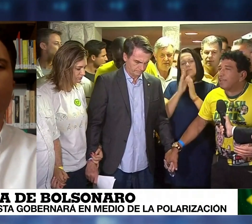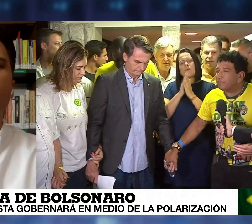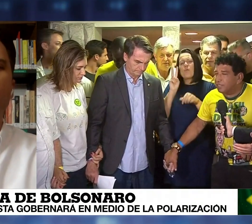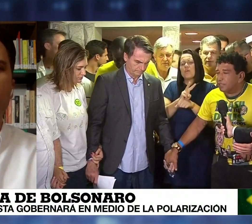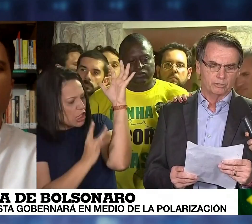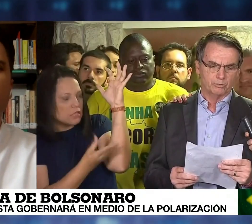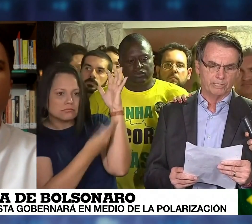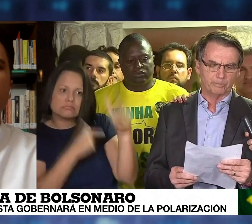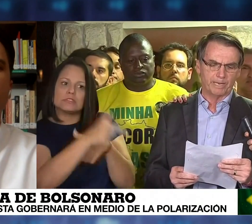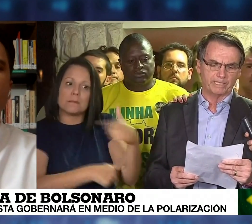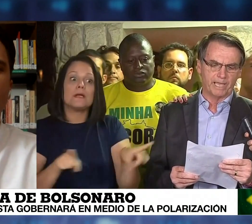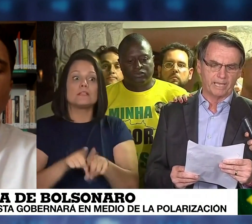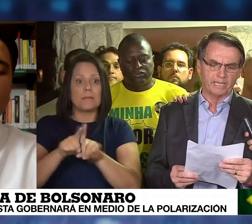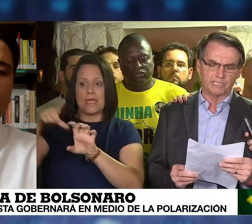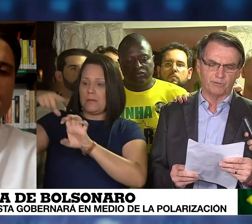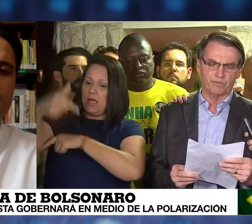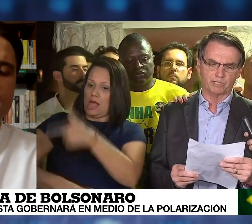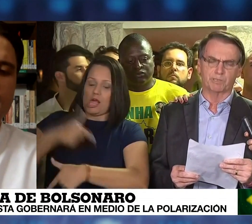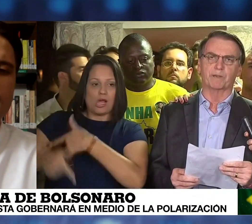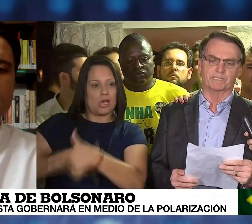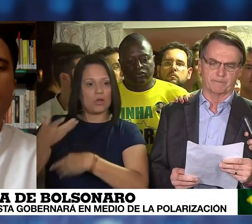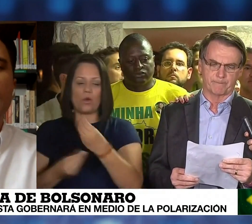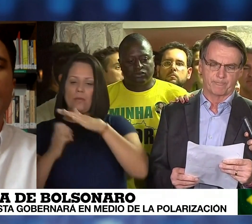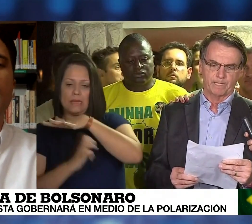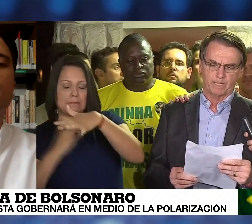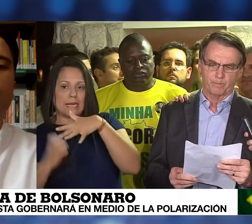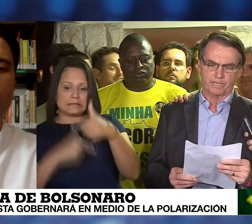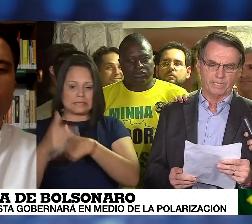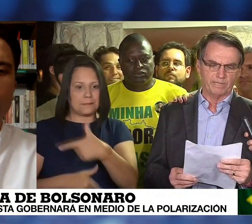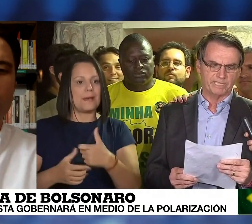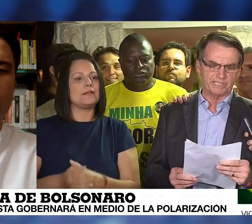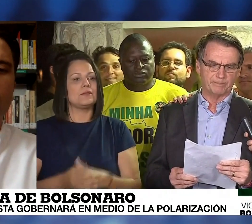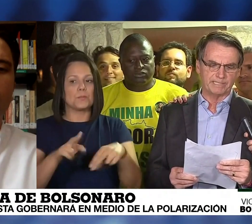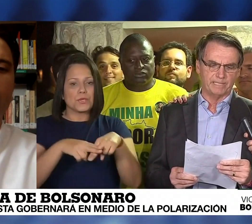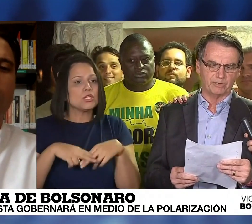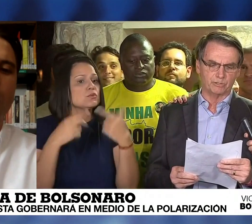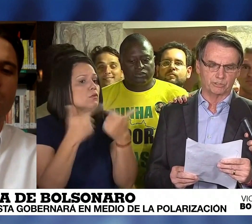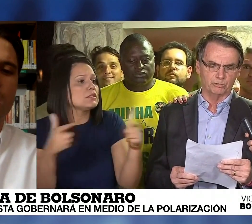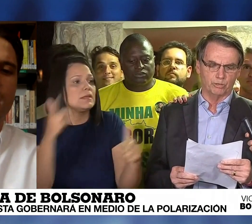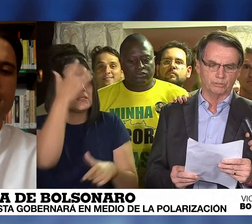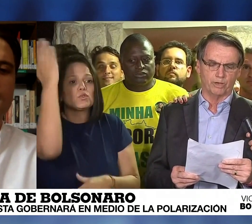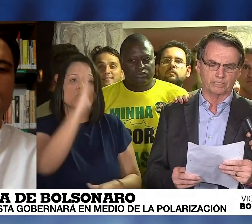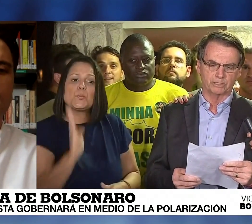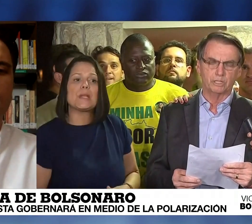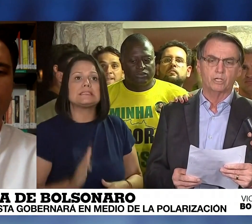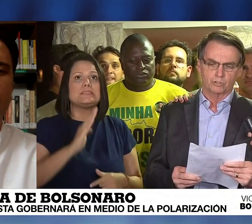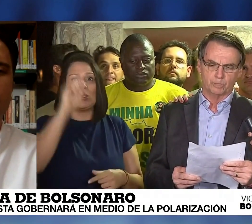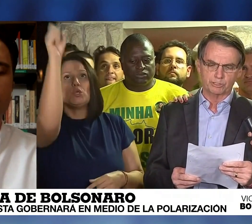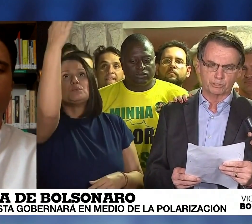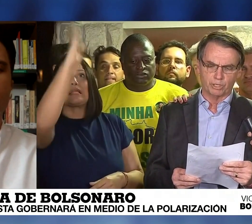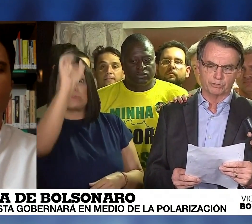rápidamente rechazó estas ideas y criticó a su hijo por por las ideas que